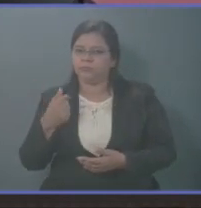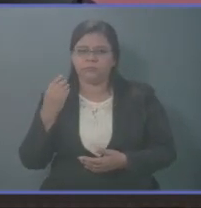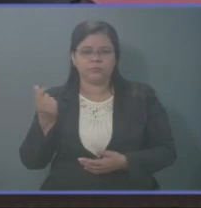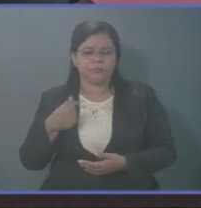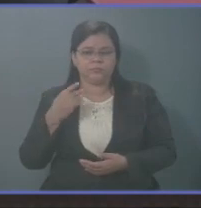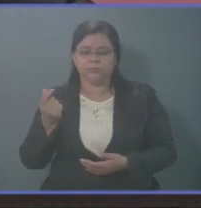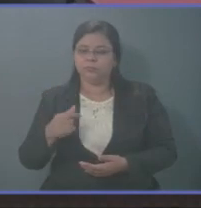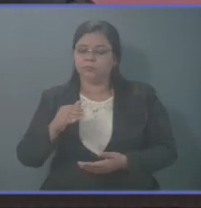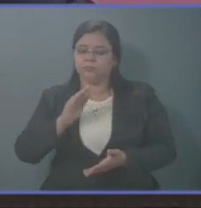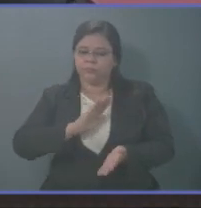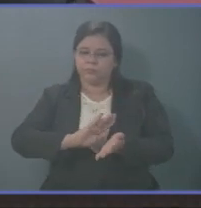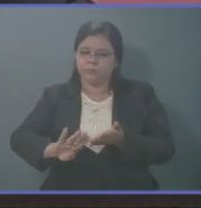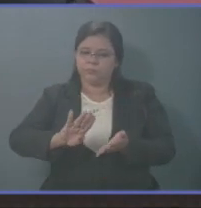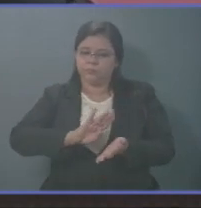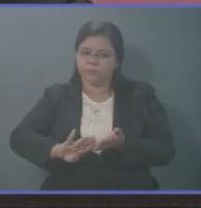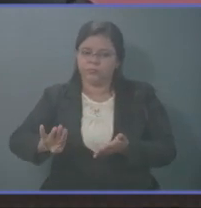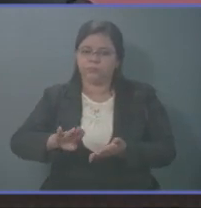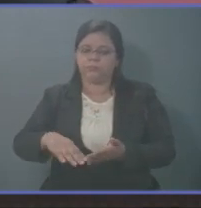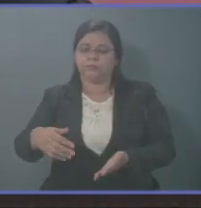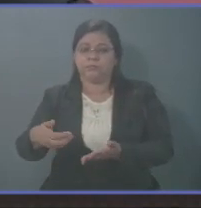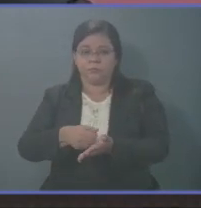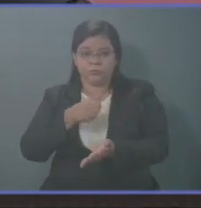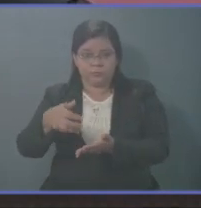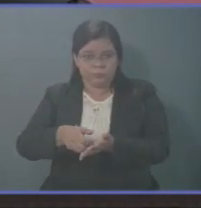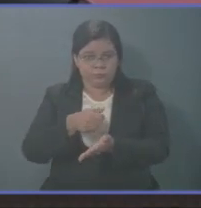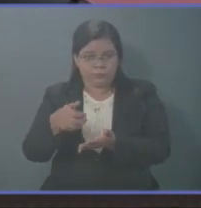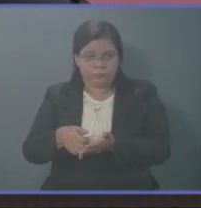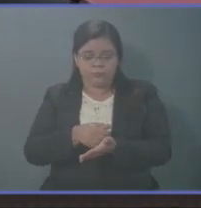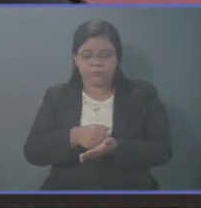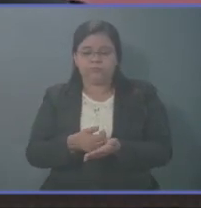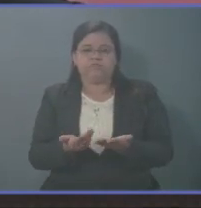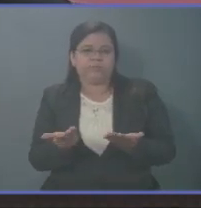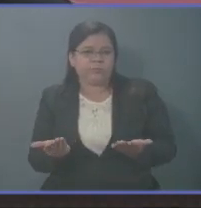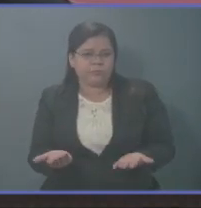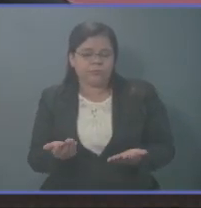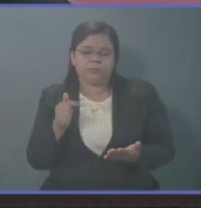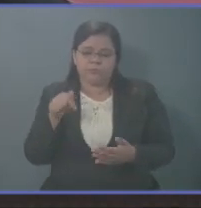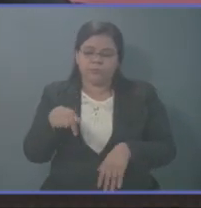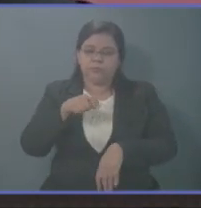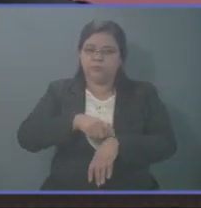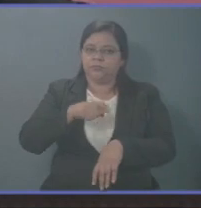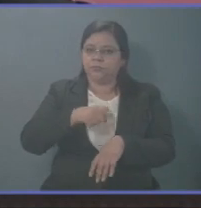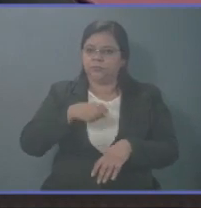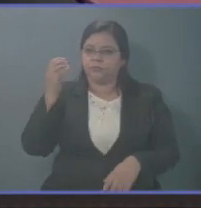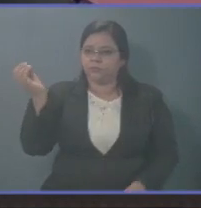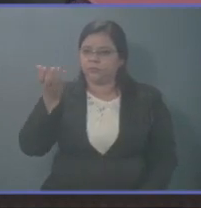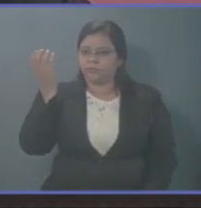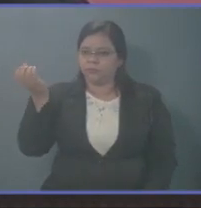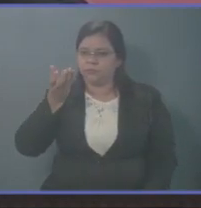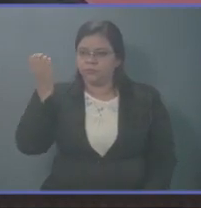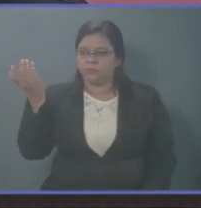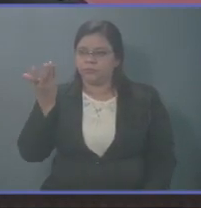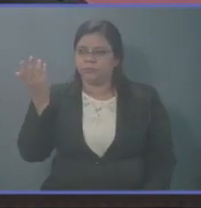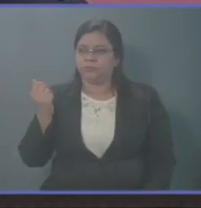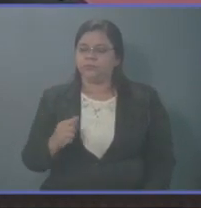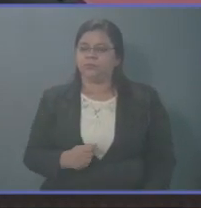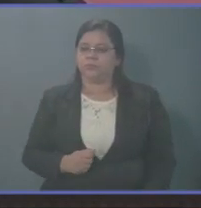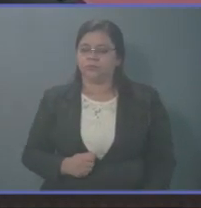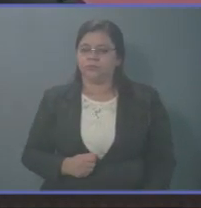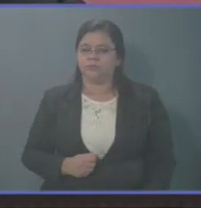el cumplimiento voluntario de obligaciones tributarias en virtud de la emergencia nacional ocasionada por la pandemia